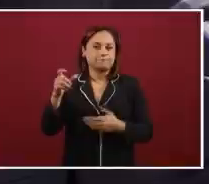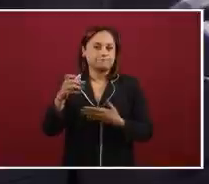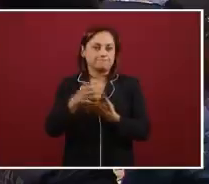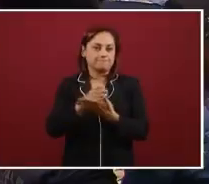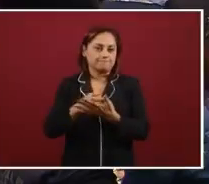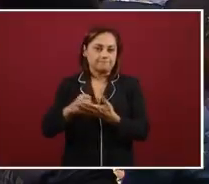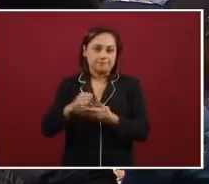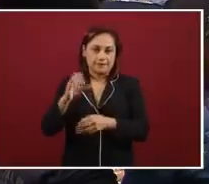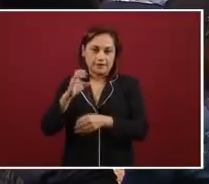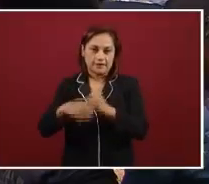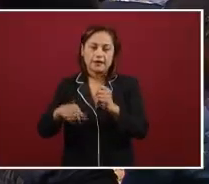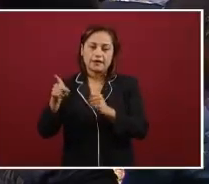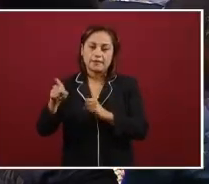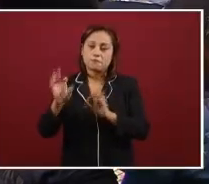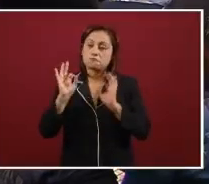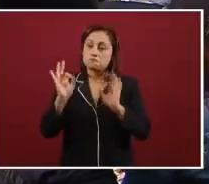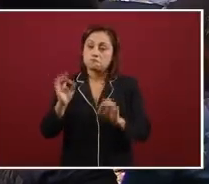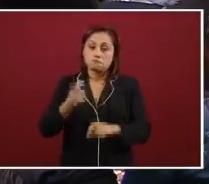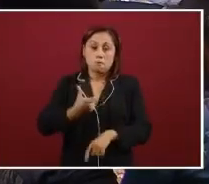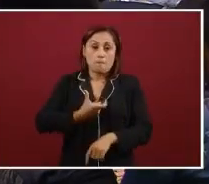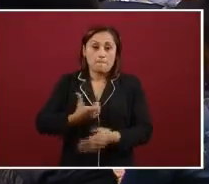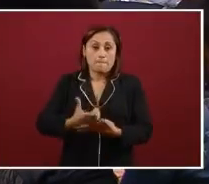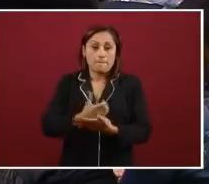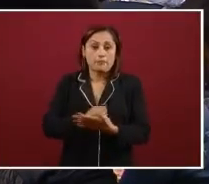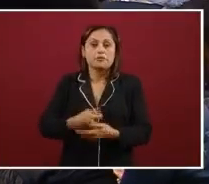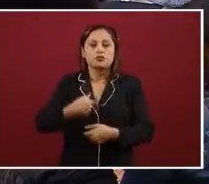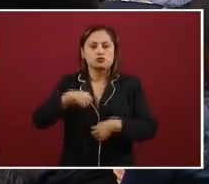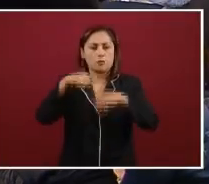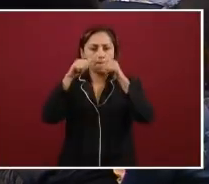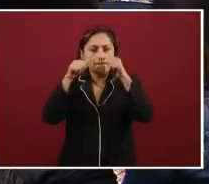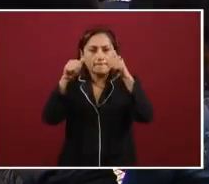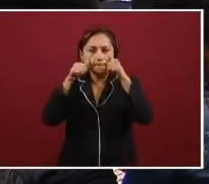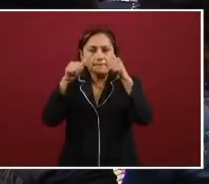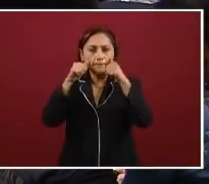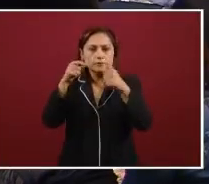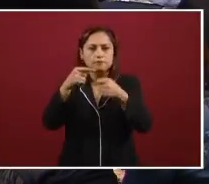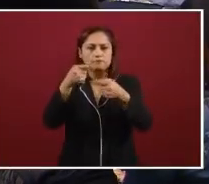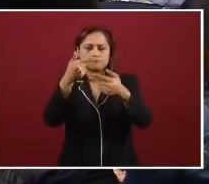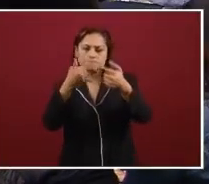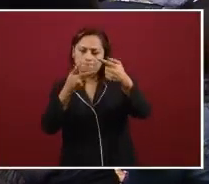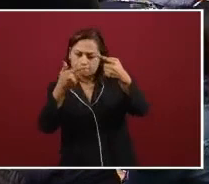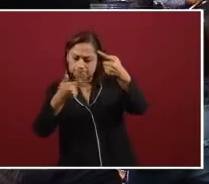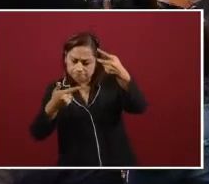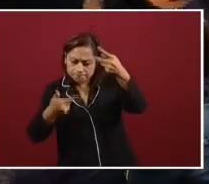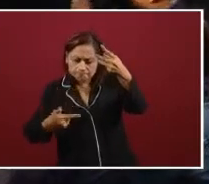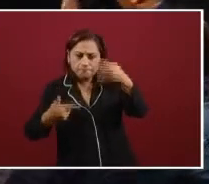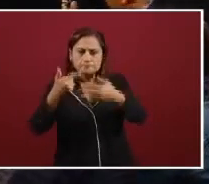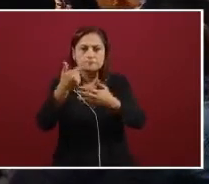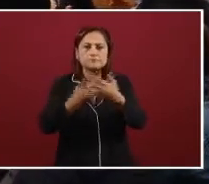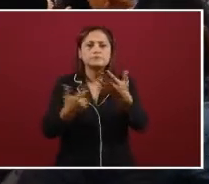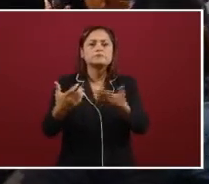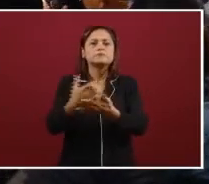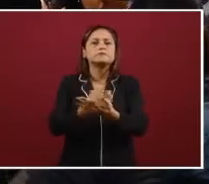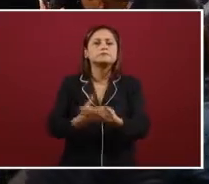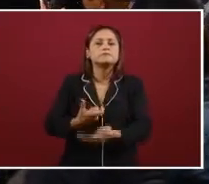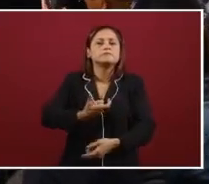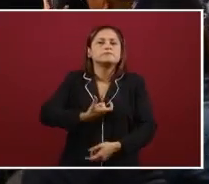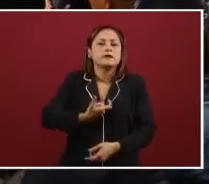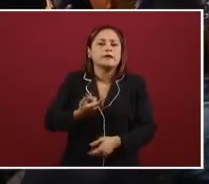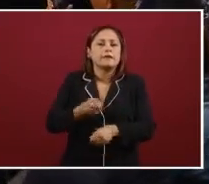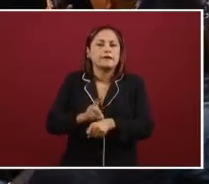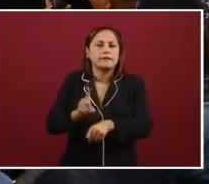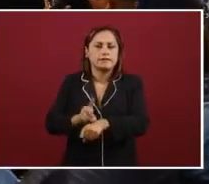bien. Después, en medalla, siempre estoy pendiente ahí del medallero y de lo que pasa todos los